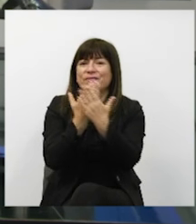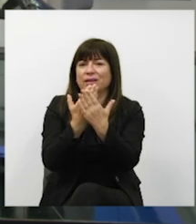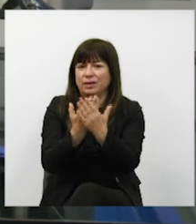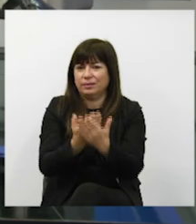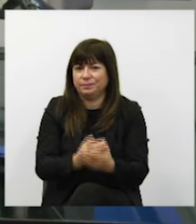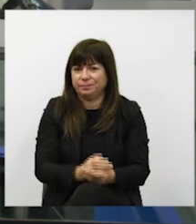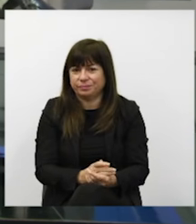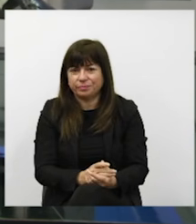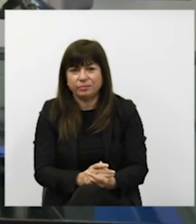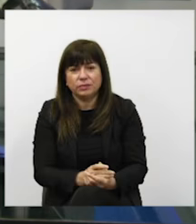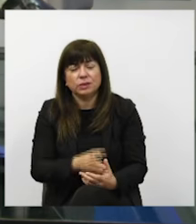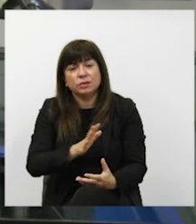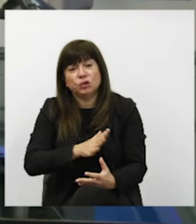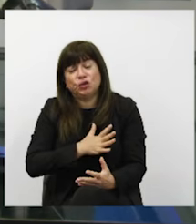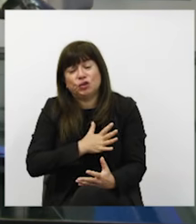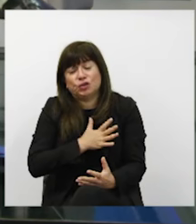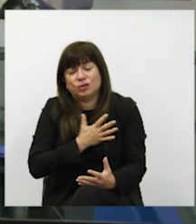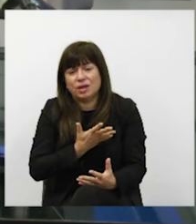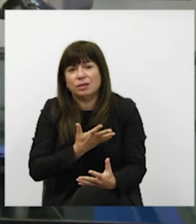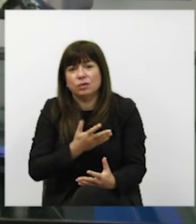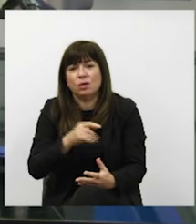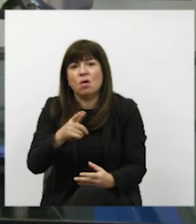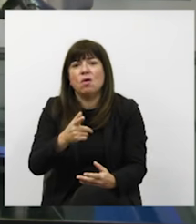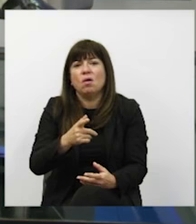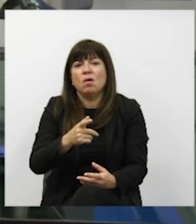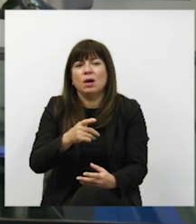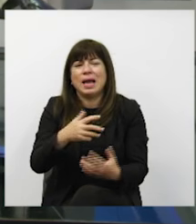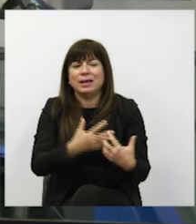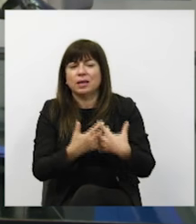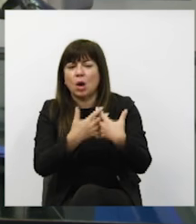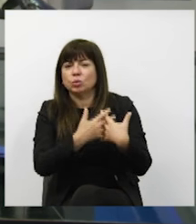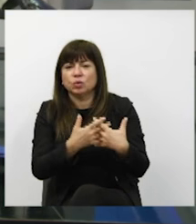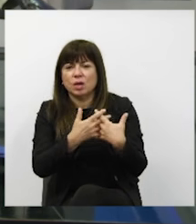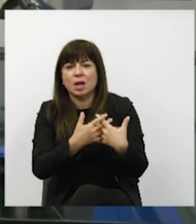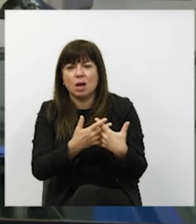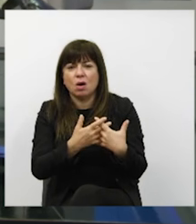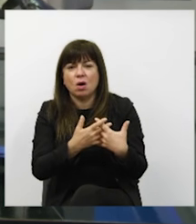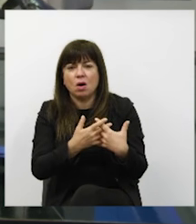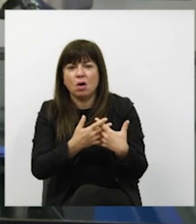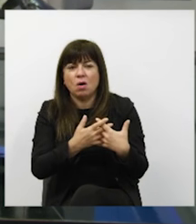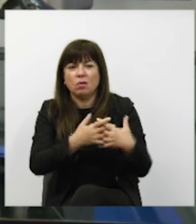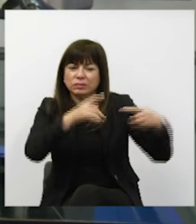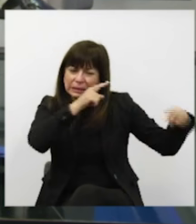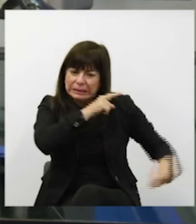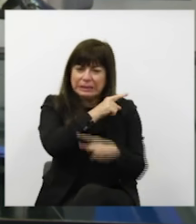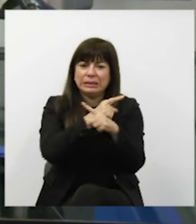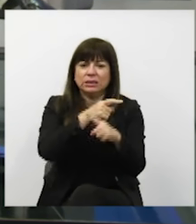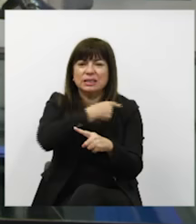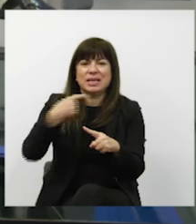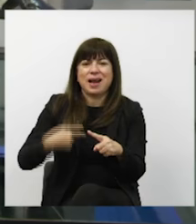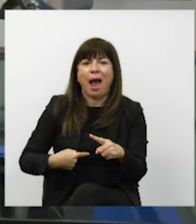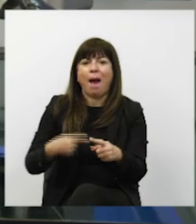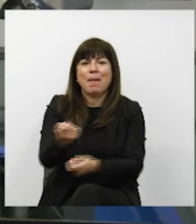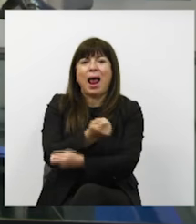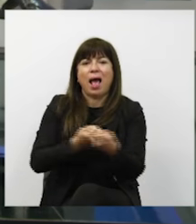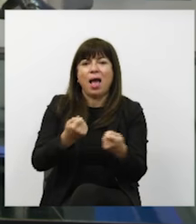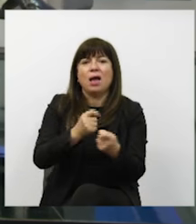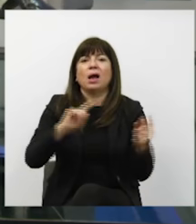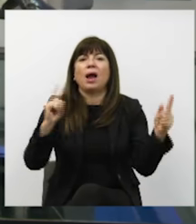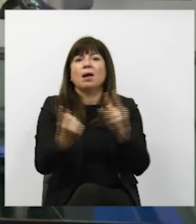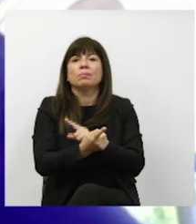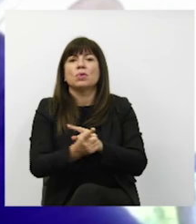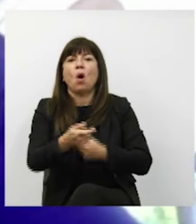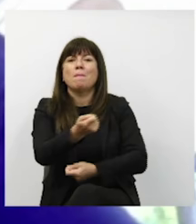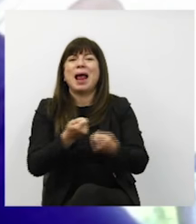menos lo que yo siento que vivió Estados Unidos los últimos 30 años cuando entró China al mercado y cambió completamente el